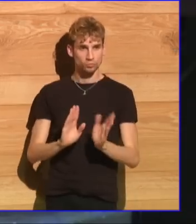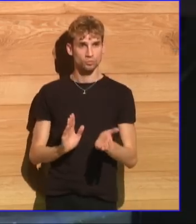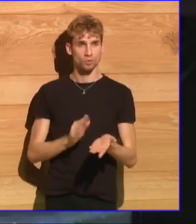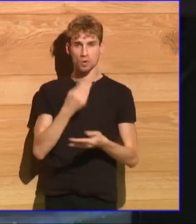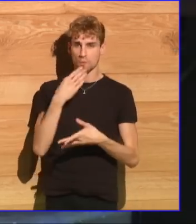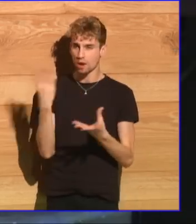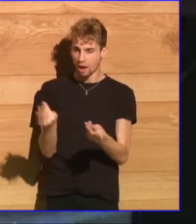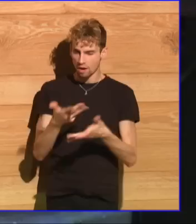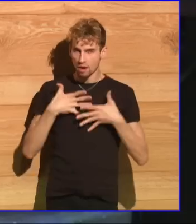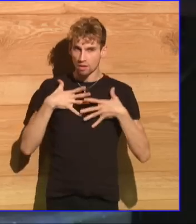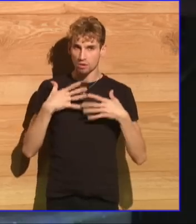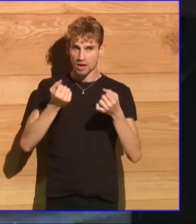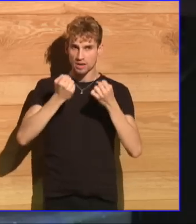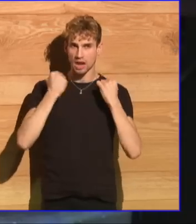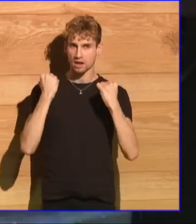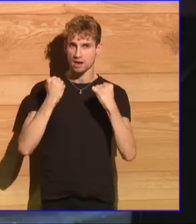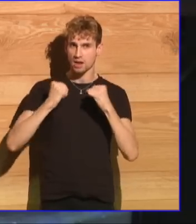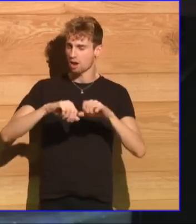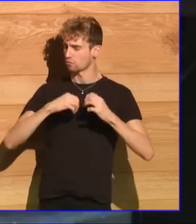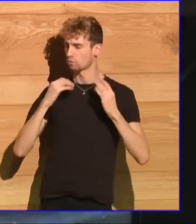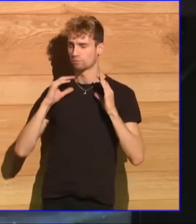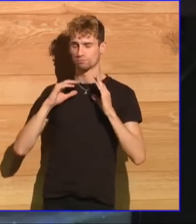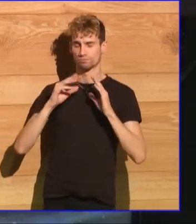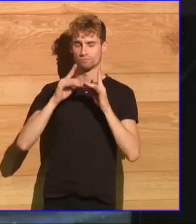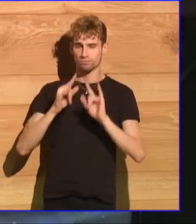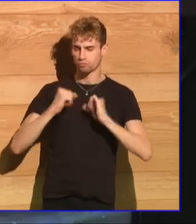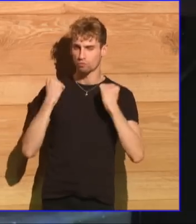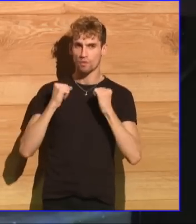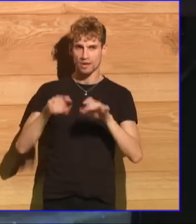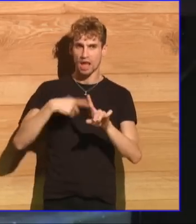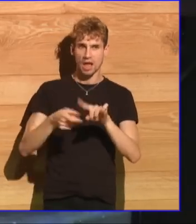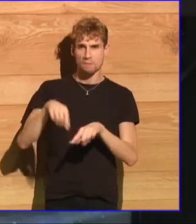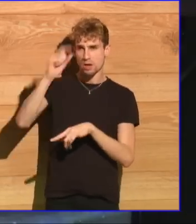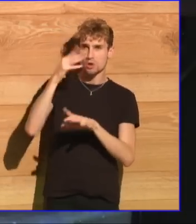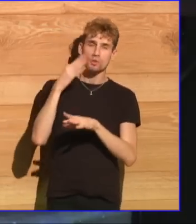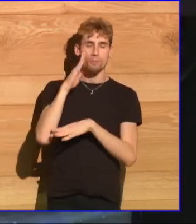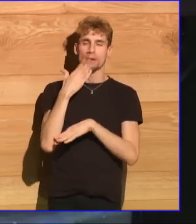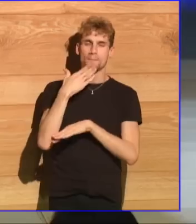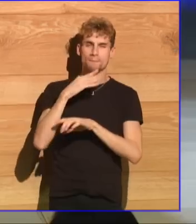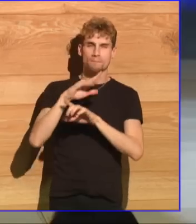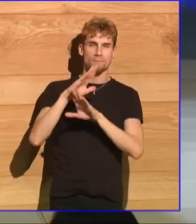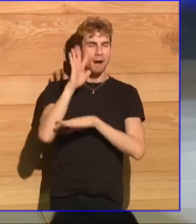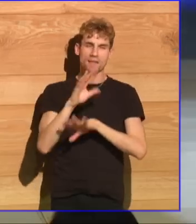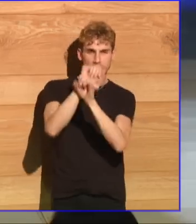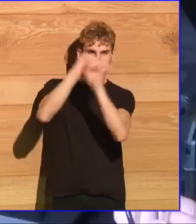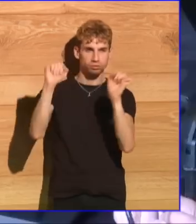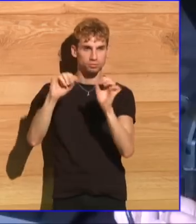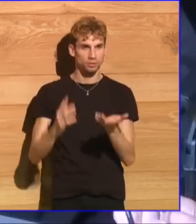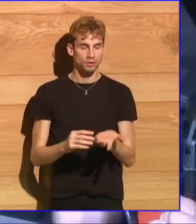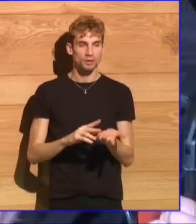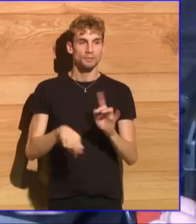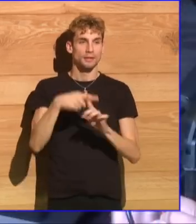una energía enorme en movimiento y el sol descomponiéndose en múltiples colores. ¿No os parece que cuando el trasunto del niño, cuando va